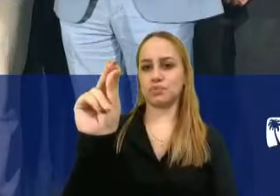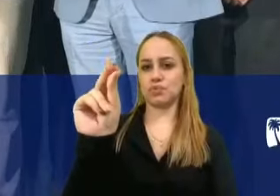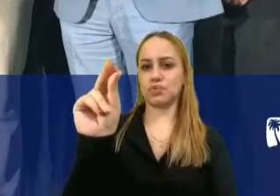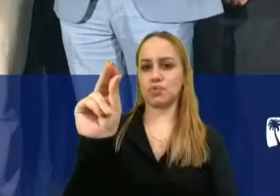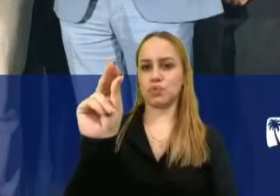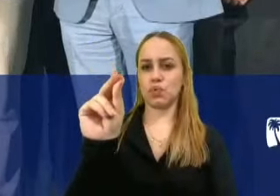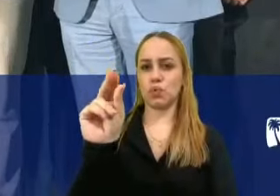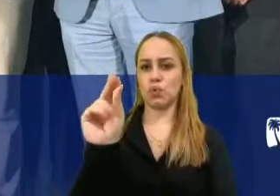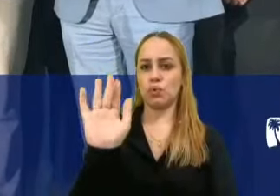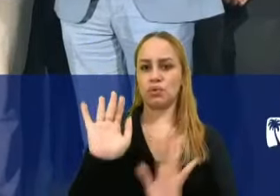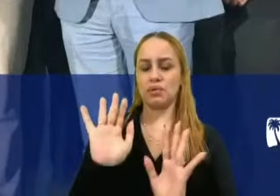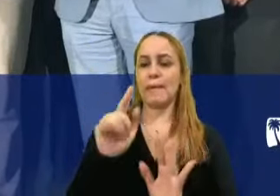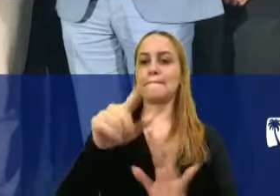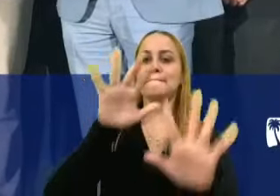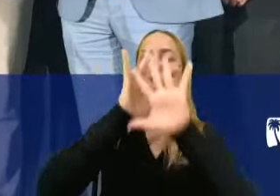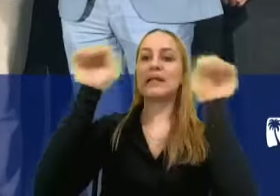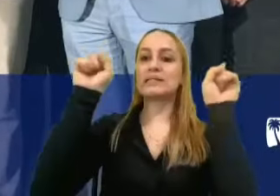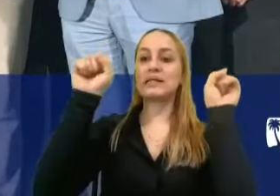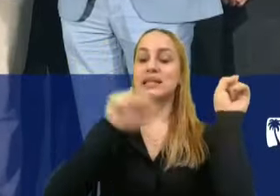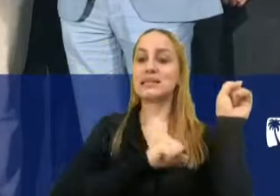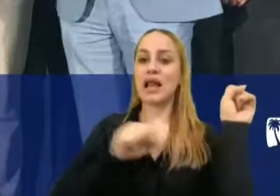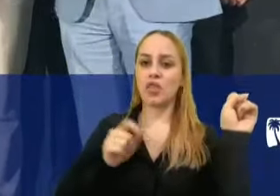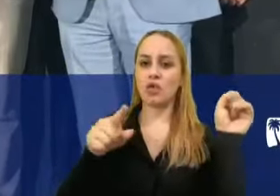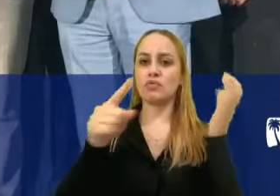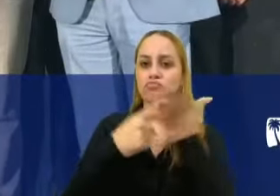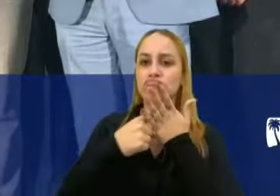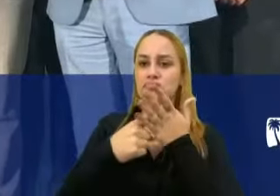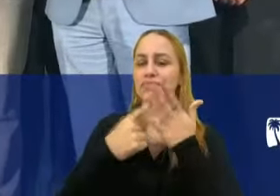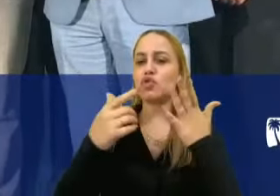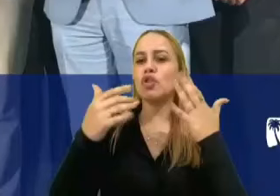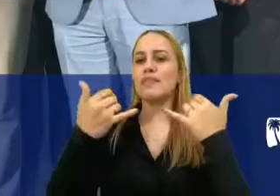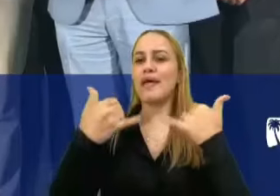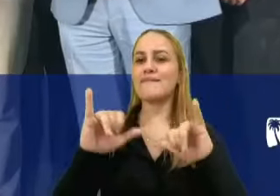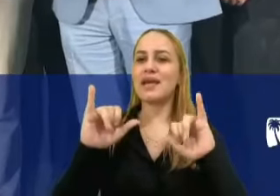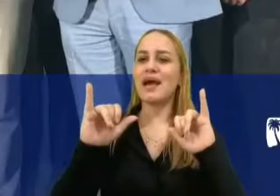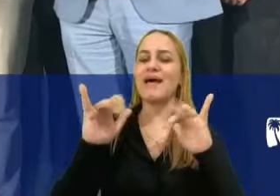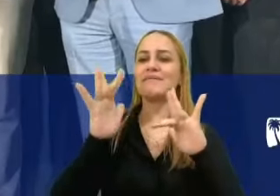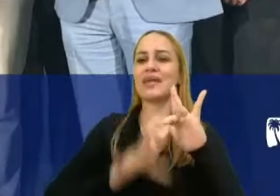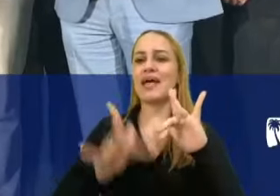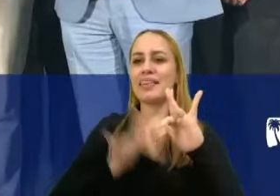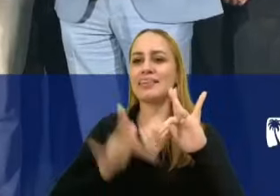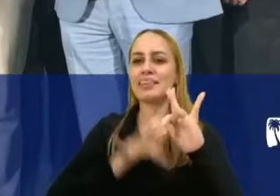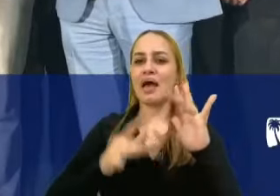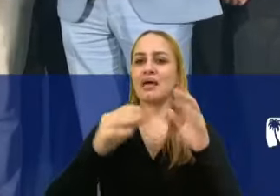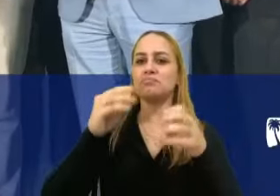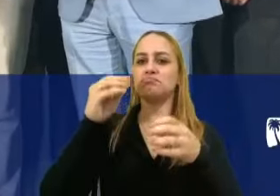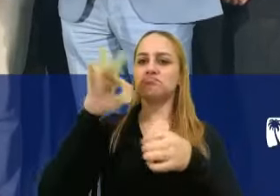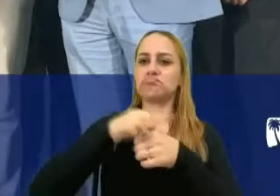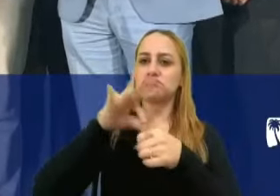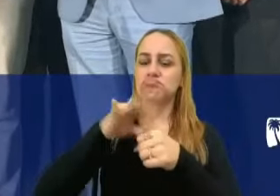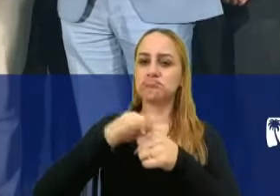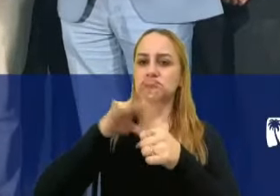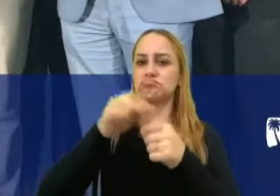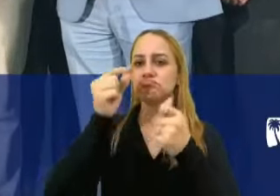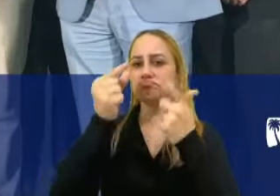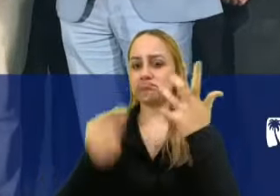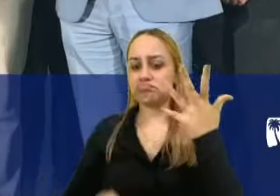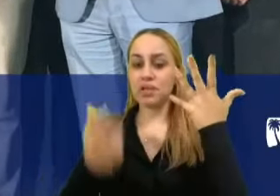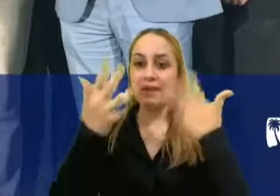la va a haber no si la asignaron no O sea si se va a en este senado habrá una comisión de nombramiento no ha habido